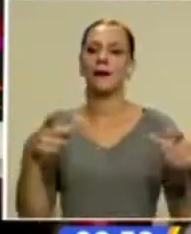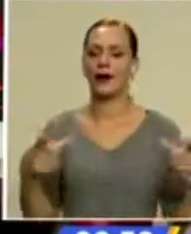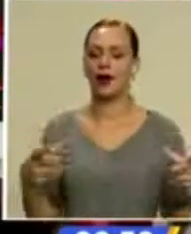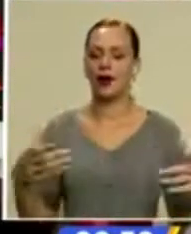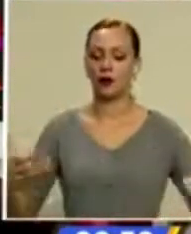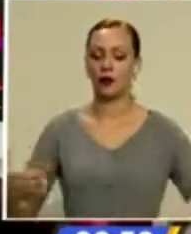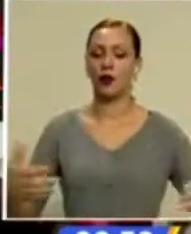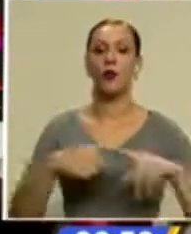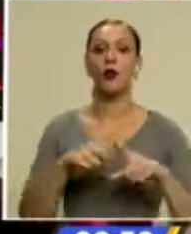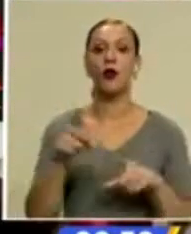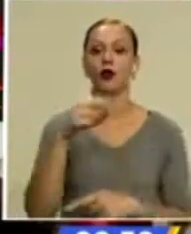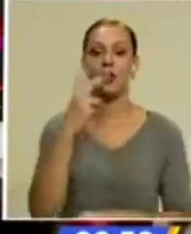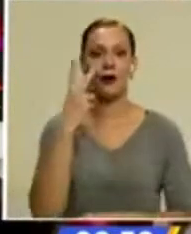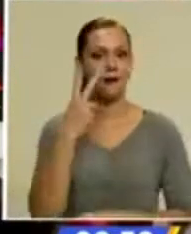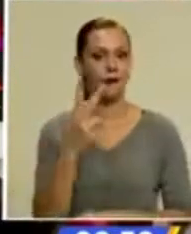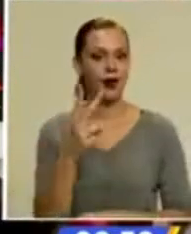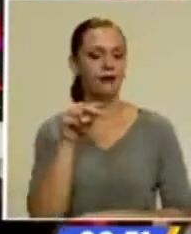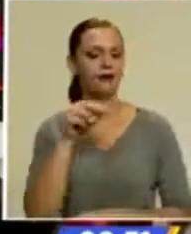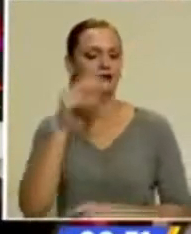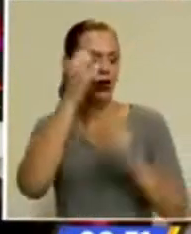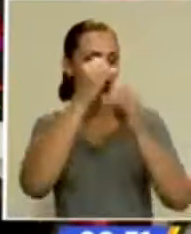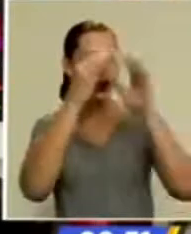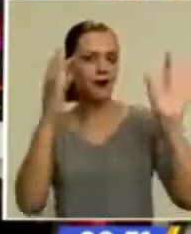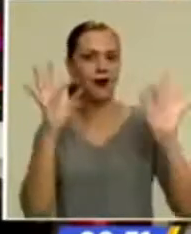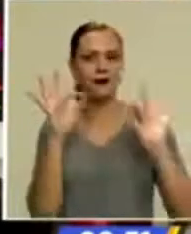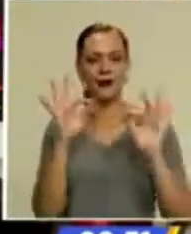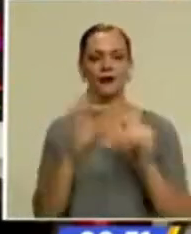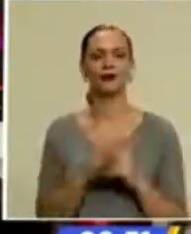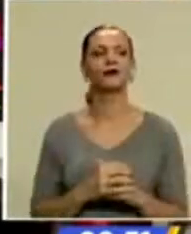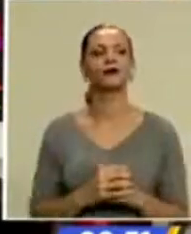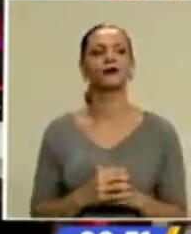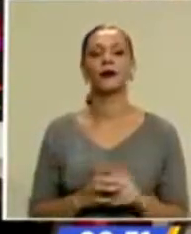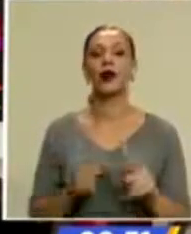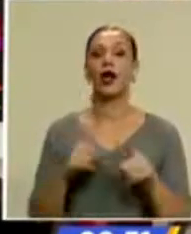así. Pero es para que ustedes lo vean, chicos, para que lo puedan ver bien grande.